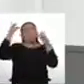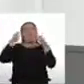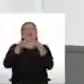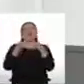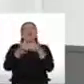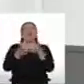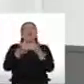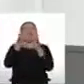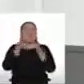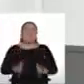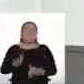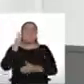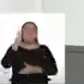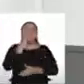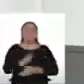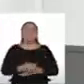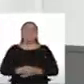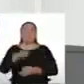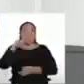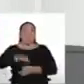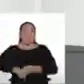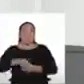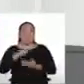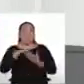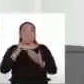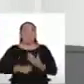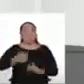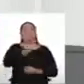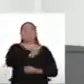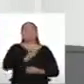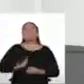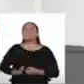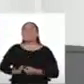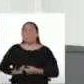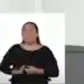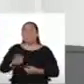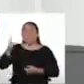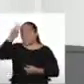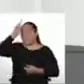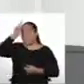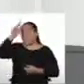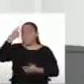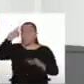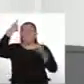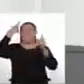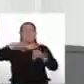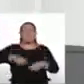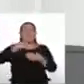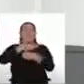futuro. Así como lo oyeron, la actividad consiste en que el presidente de la República ha decidido